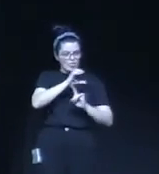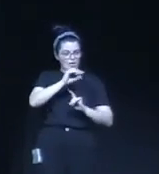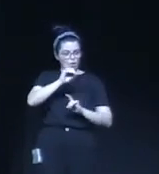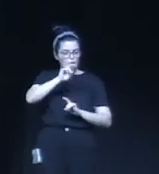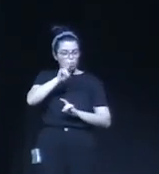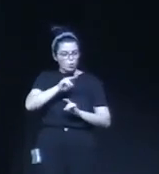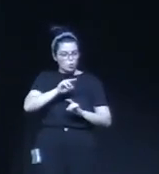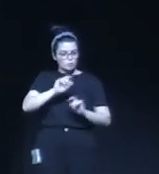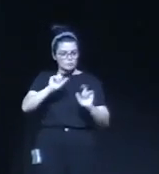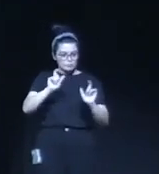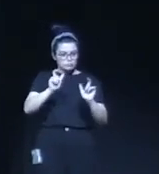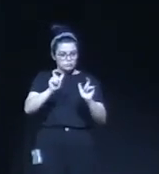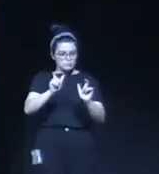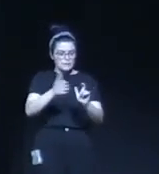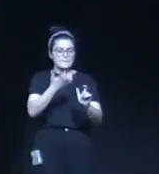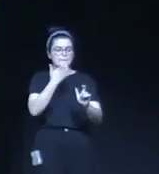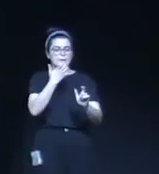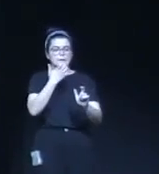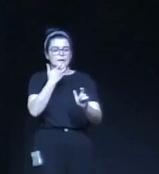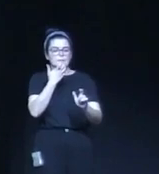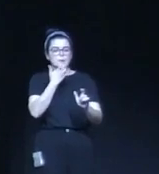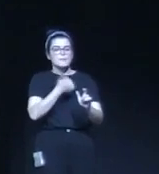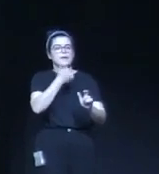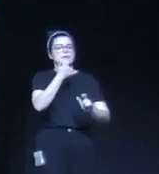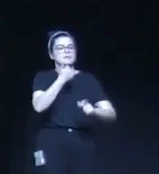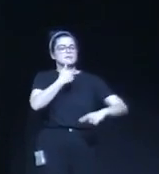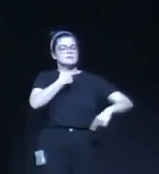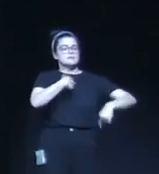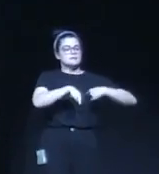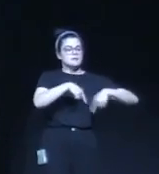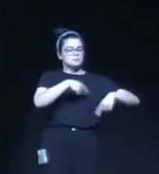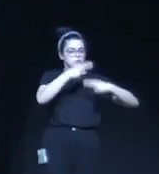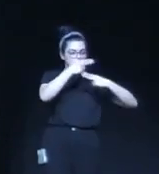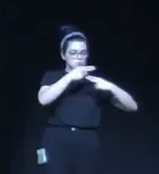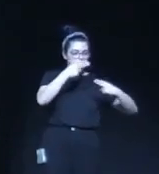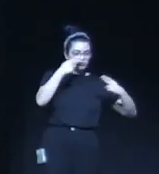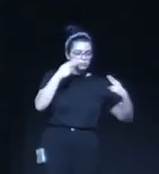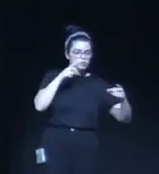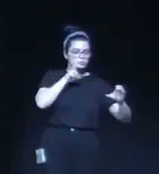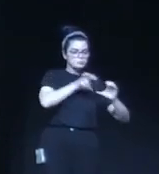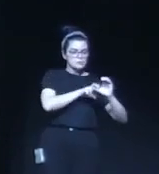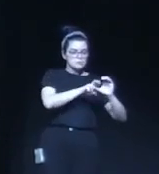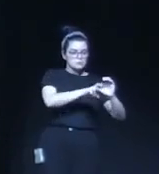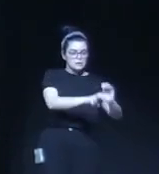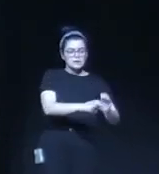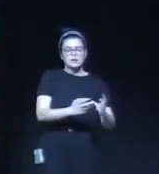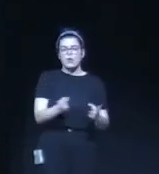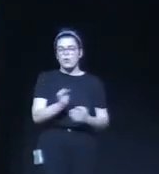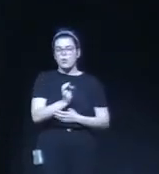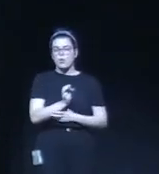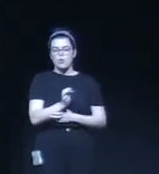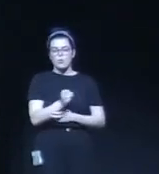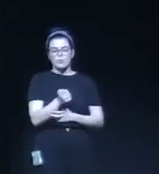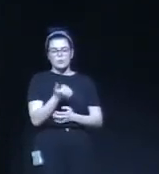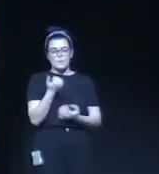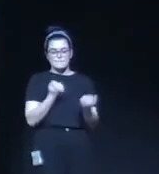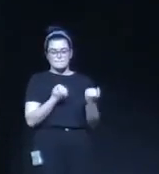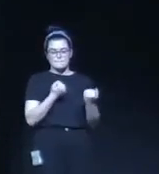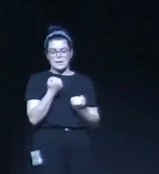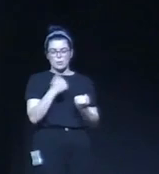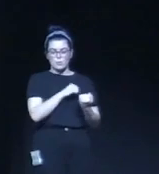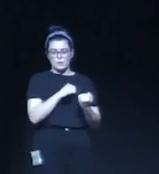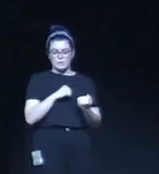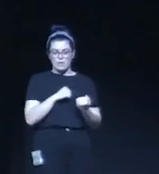pues como puede ser usar más el transporte público y pues dejar un poco atrás el vehículo privado, pues